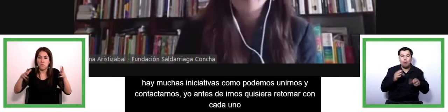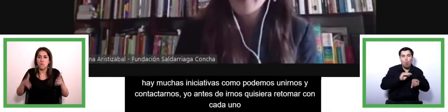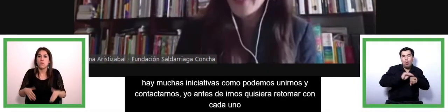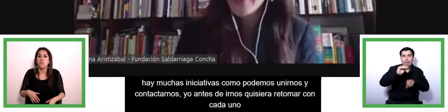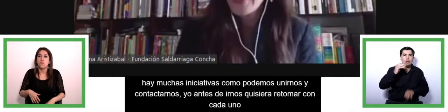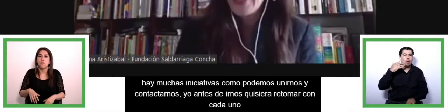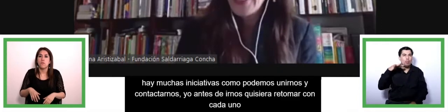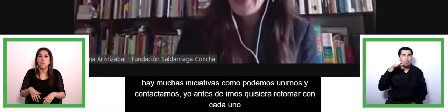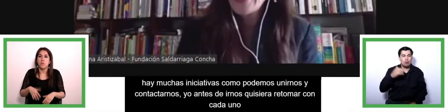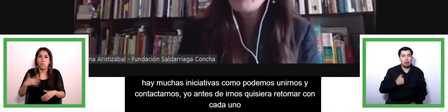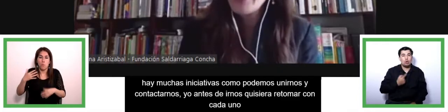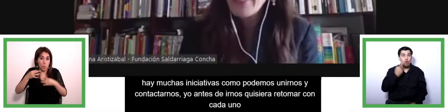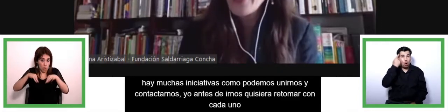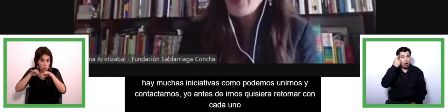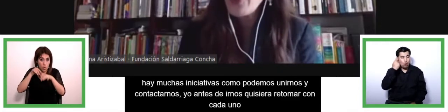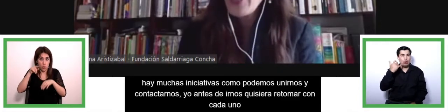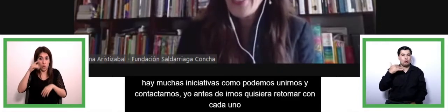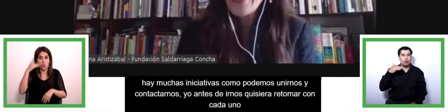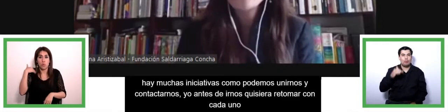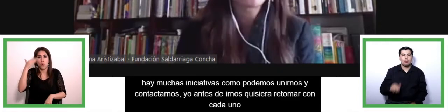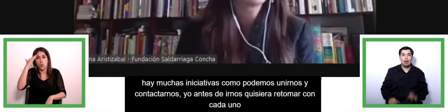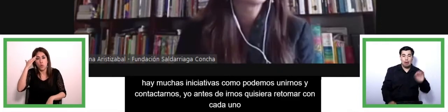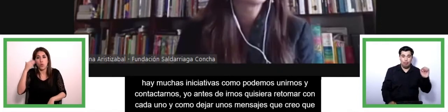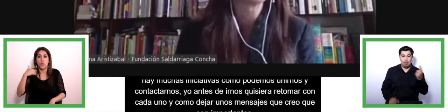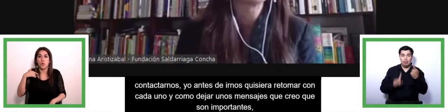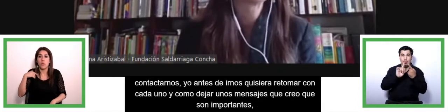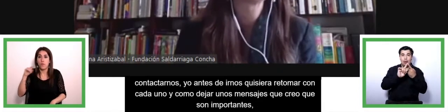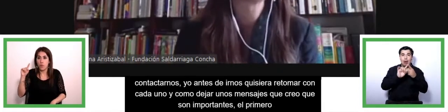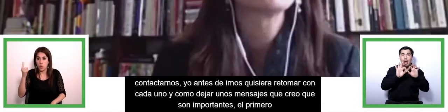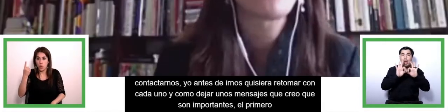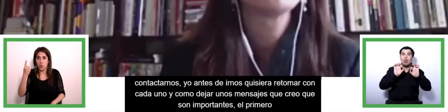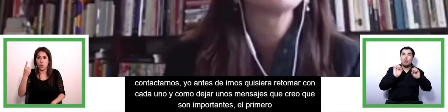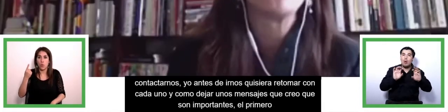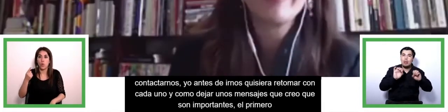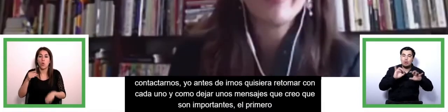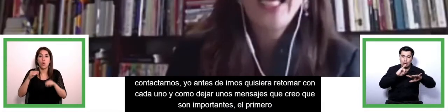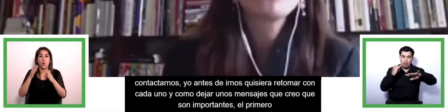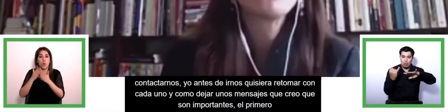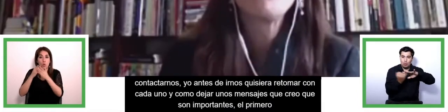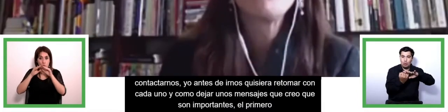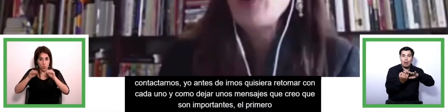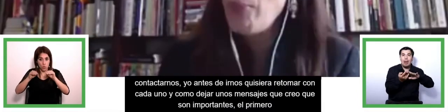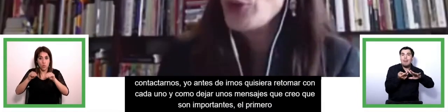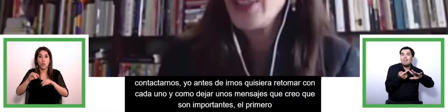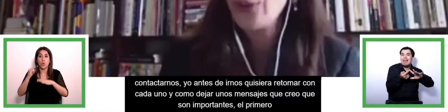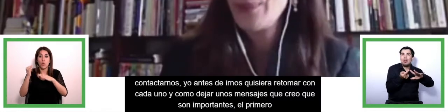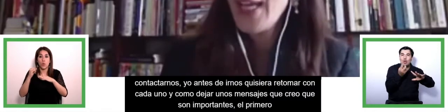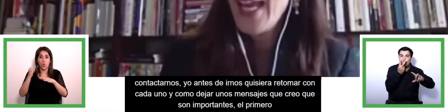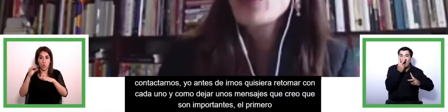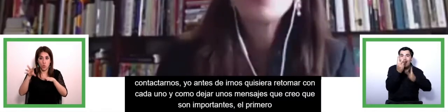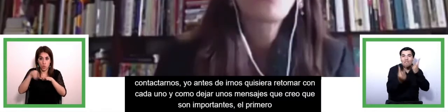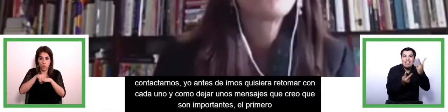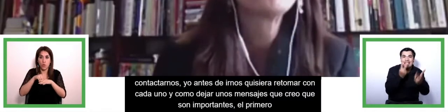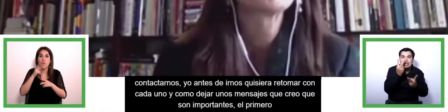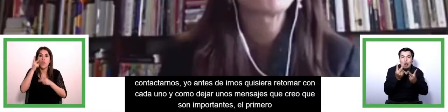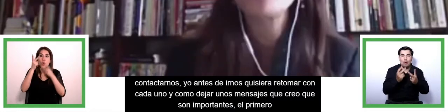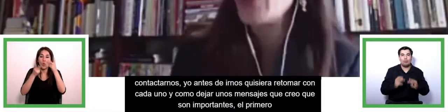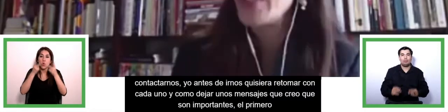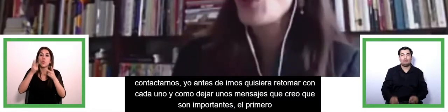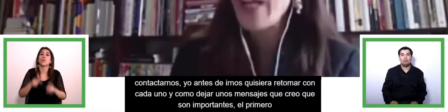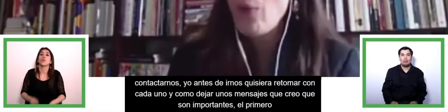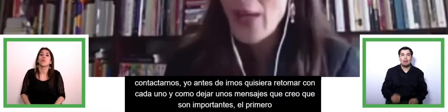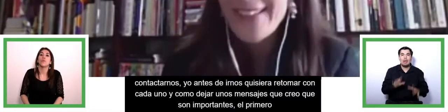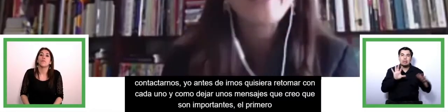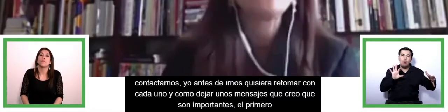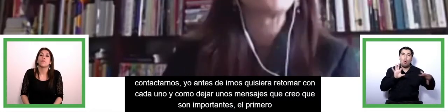son importantes. El primero es que la educación inclusiva es una visión, es un propósito, es un conjunto de